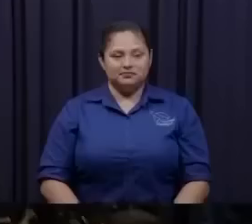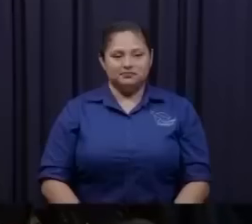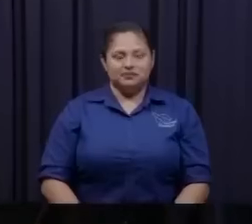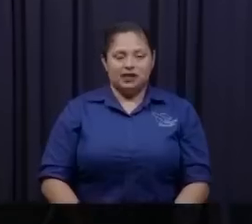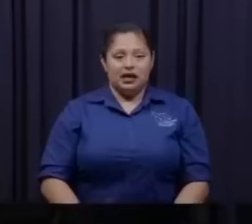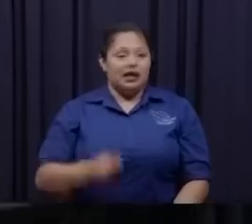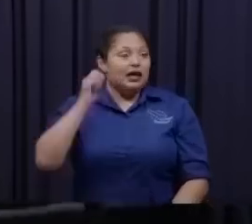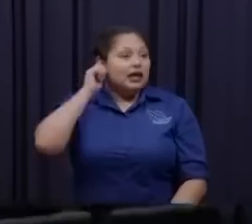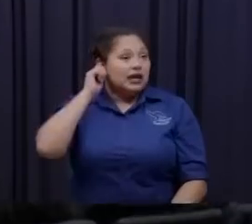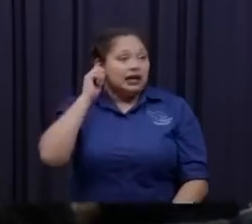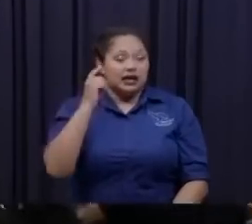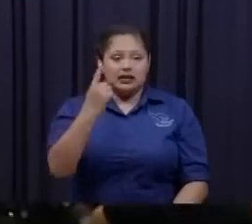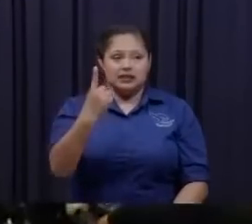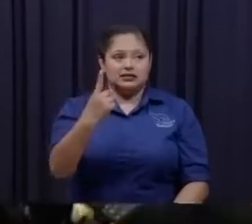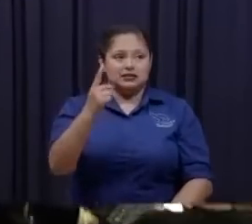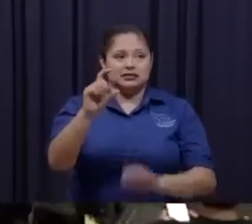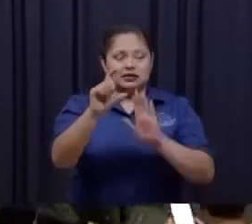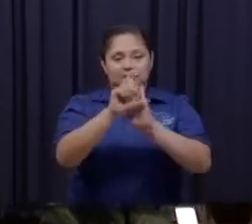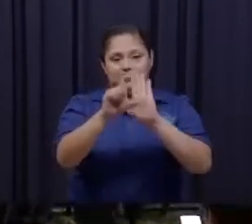Génesis 27:4.